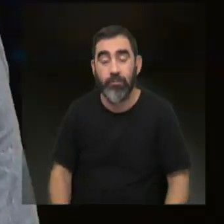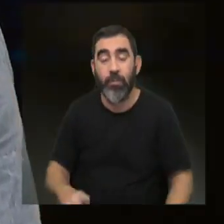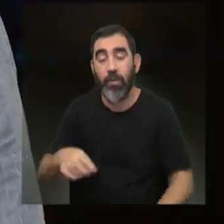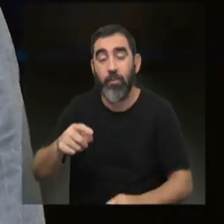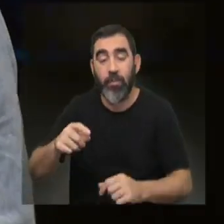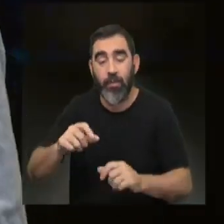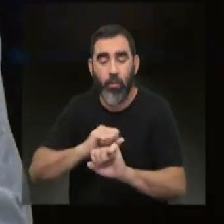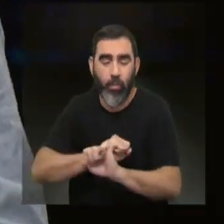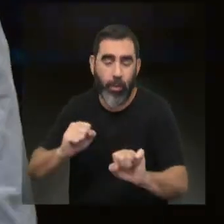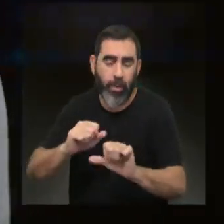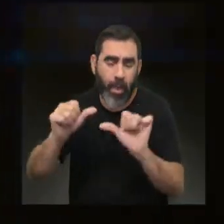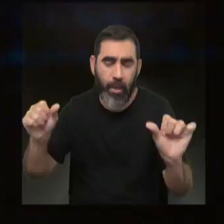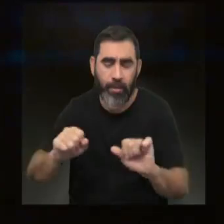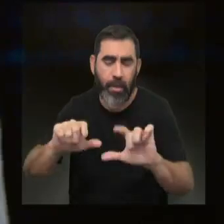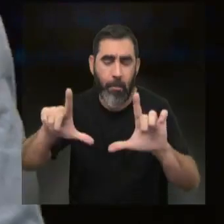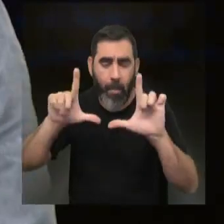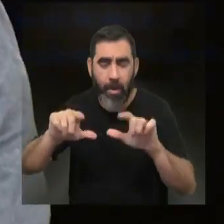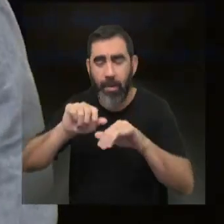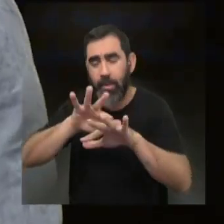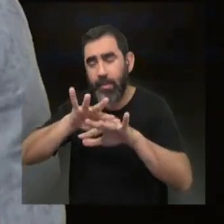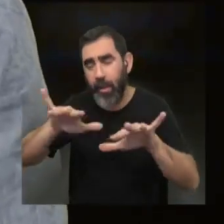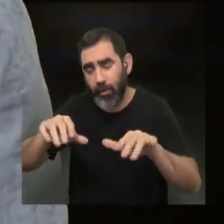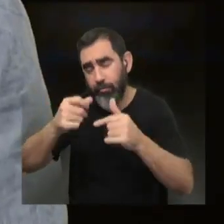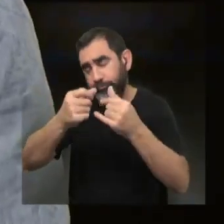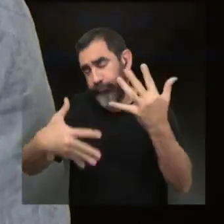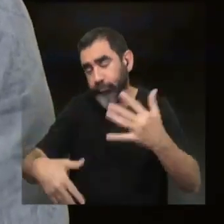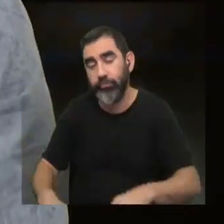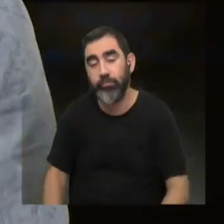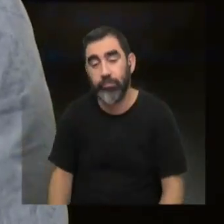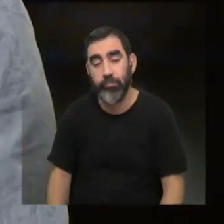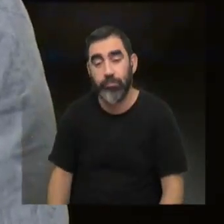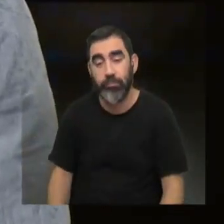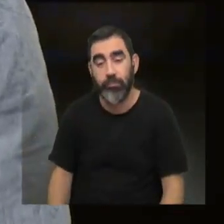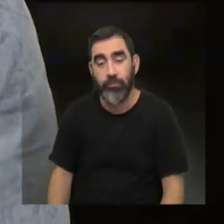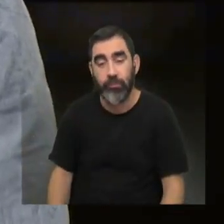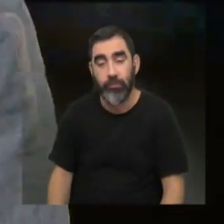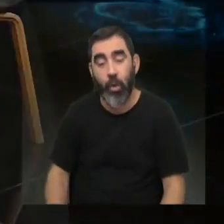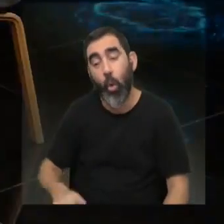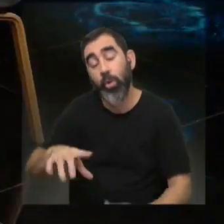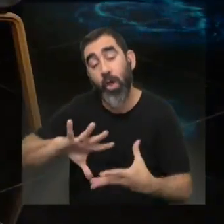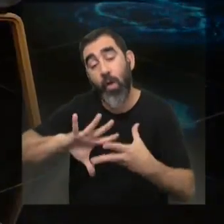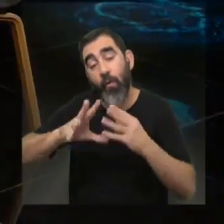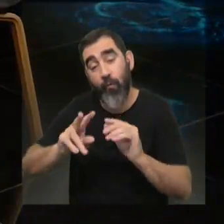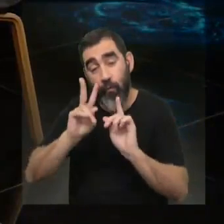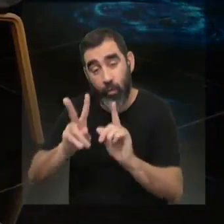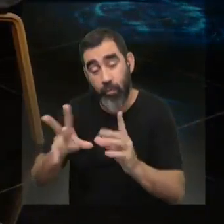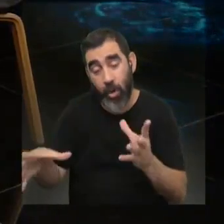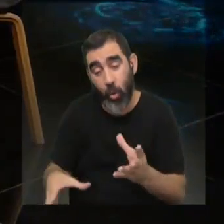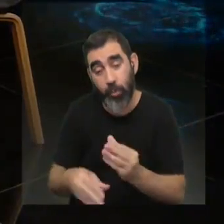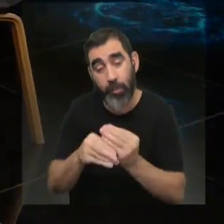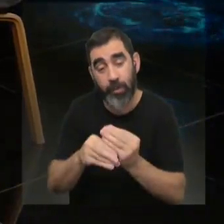permite generar imágenes, texto, etc. Por ahí otra forma de verlo que complementa